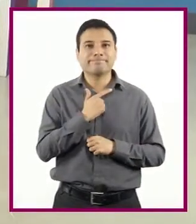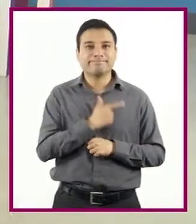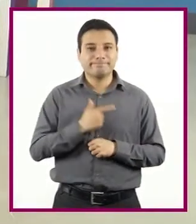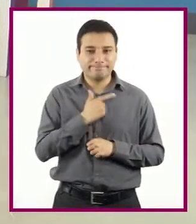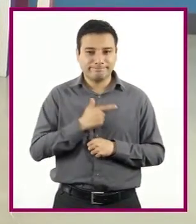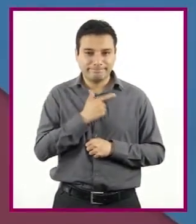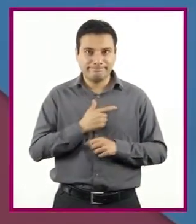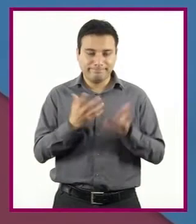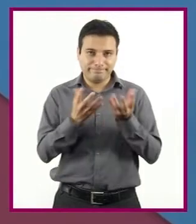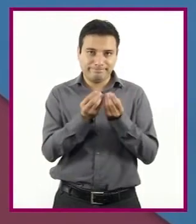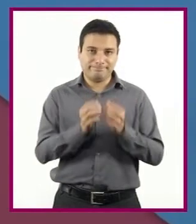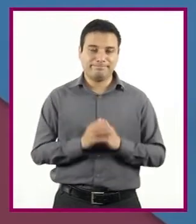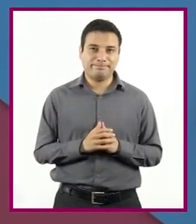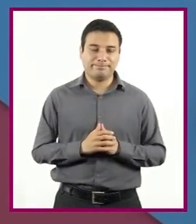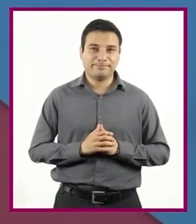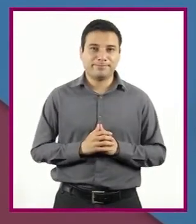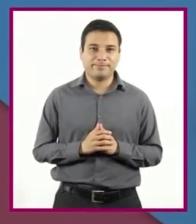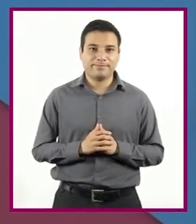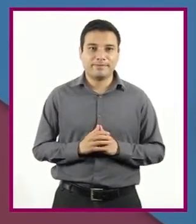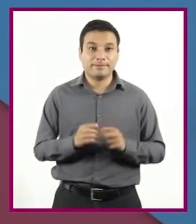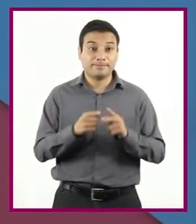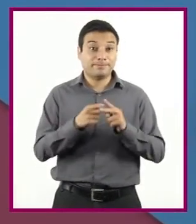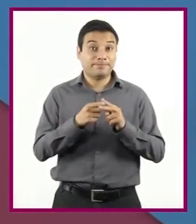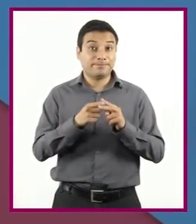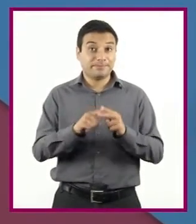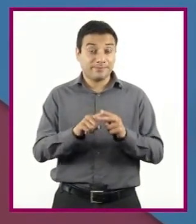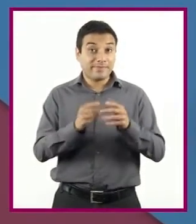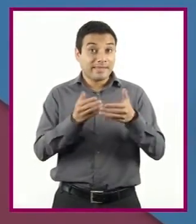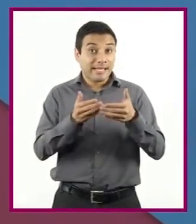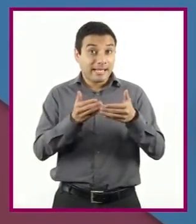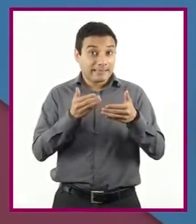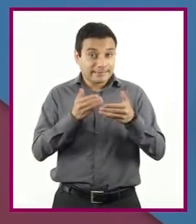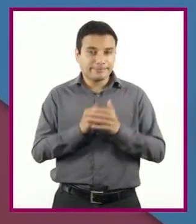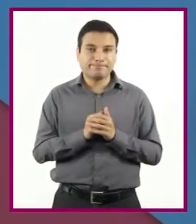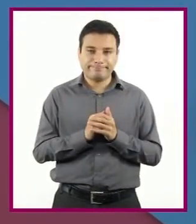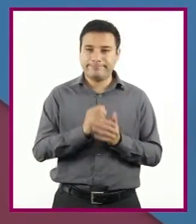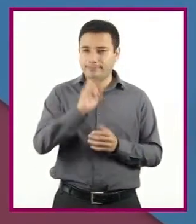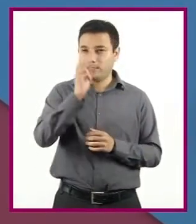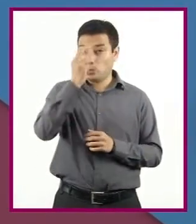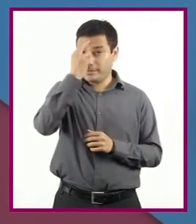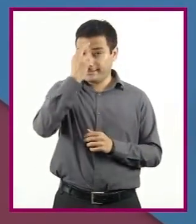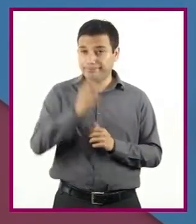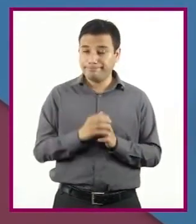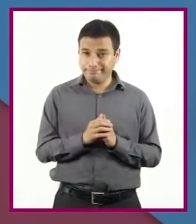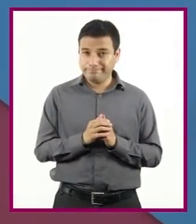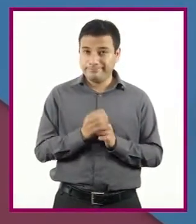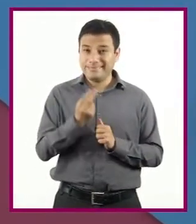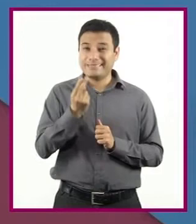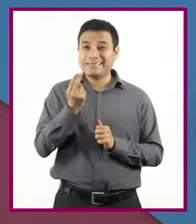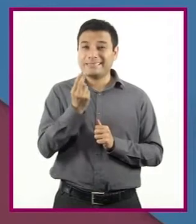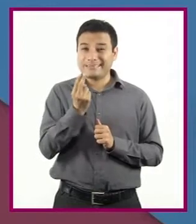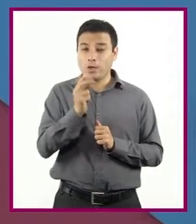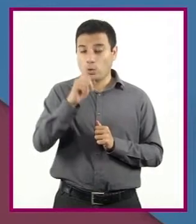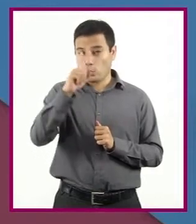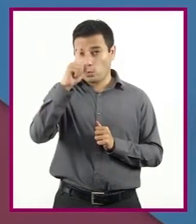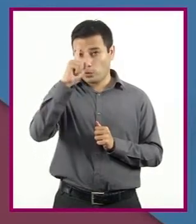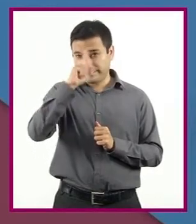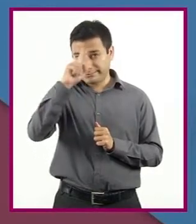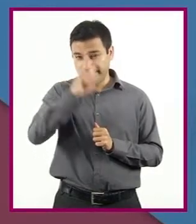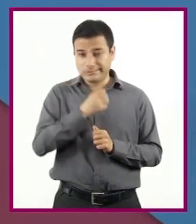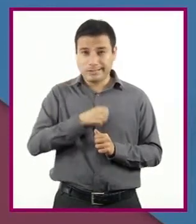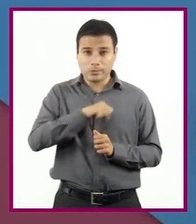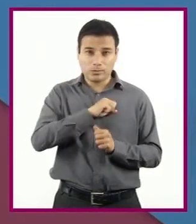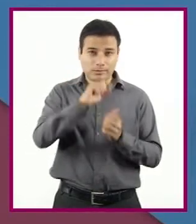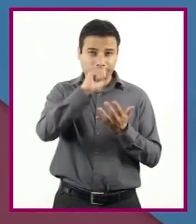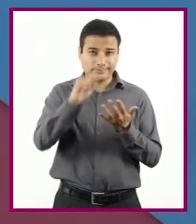de hoy. Antes de iniciar, recuerden que es muy importante llevar a la práctica las medidas sanitarias que se